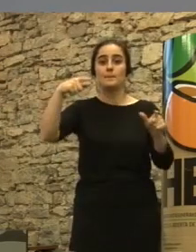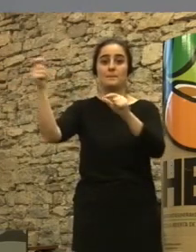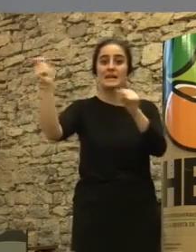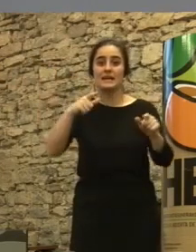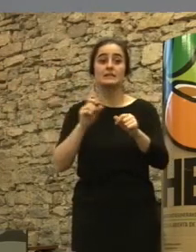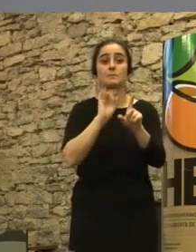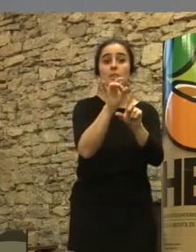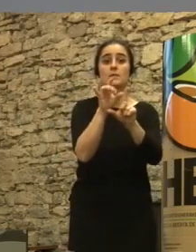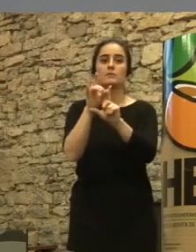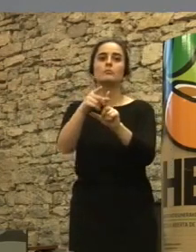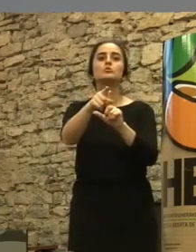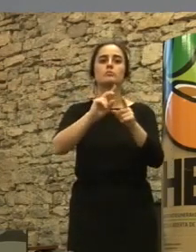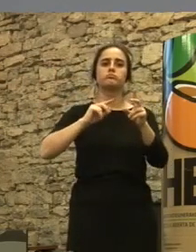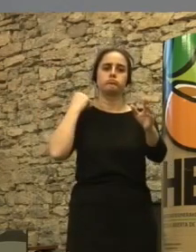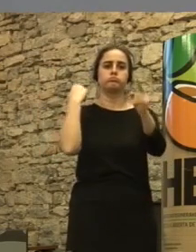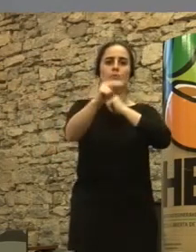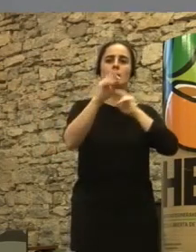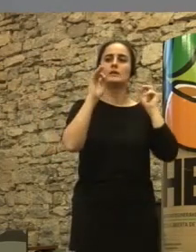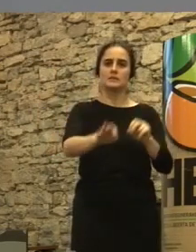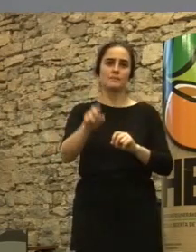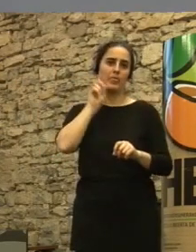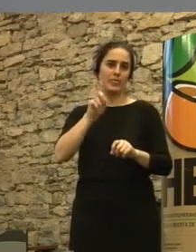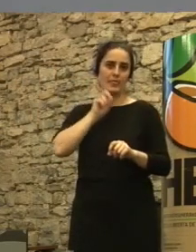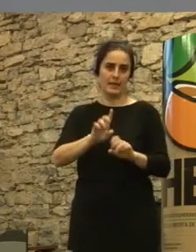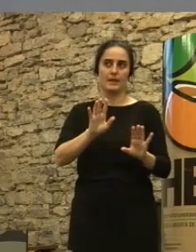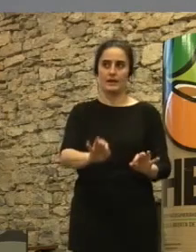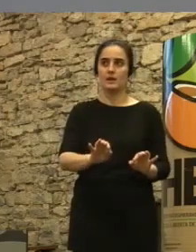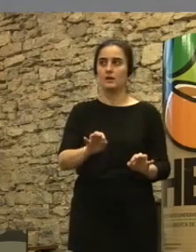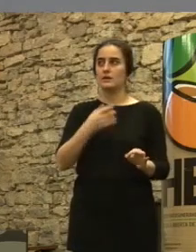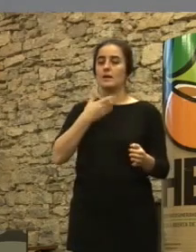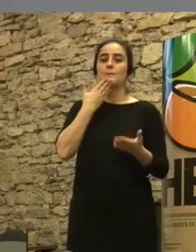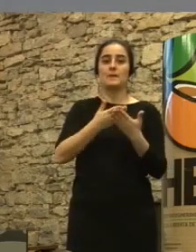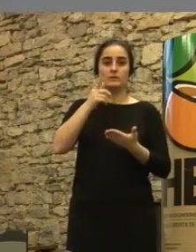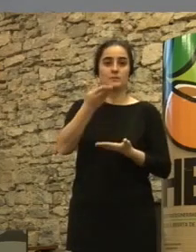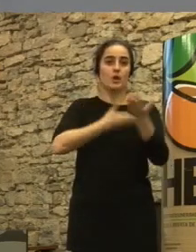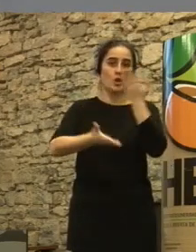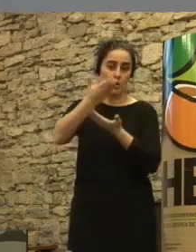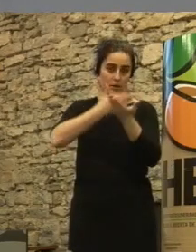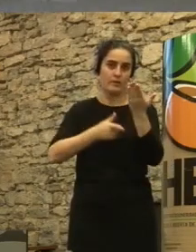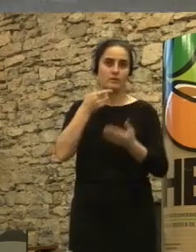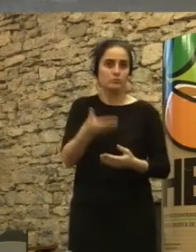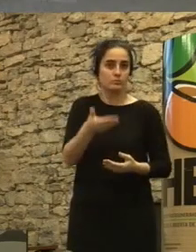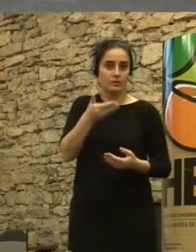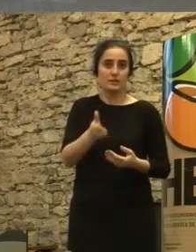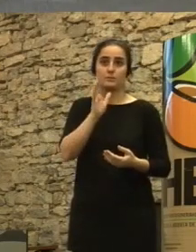desmentido, pónselo ahí y cuéntaselo. O sea, pedimos esa colaboración. Y es una cosa que es más importante de lo que nos parece. De verdad que es importante, porque de verdad que es